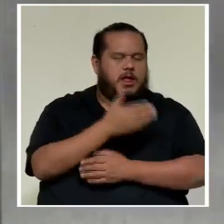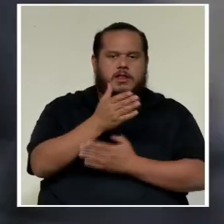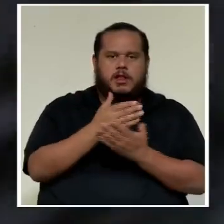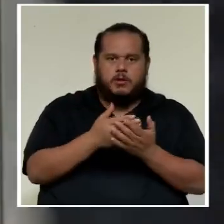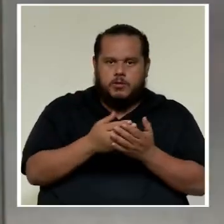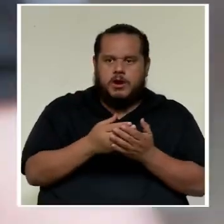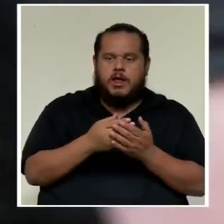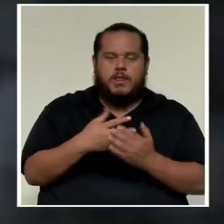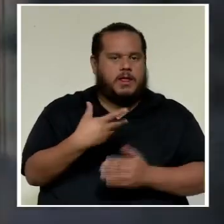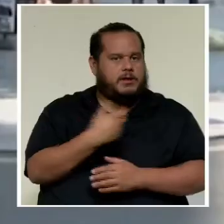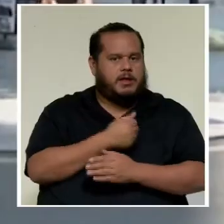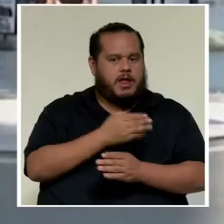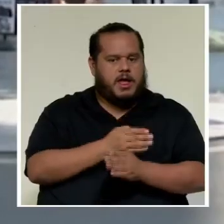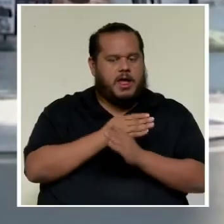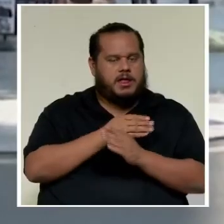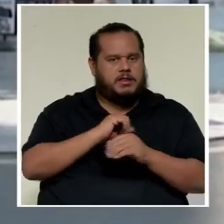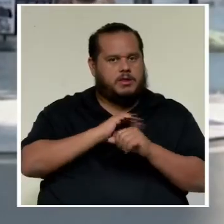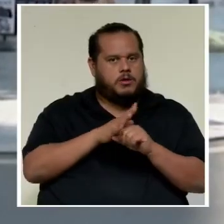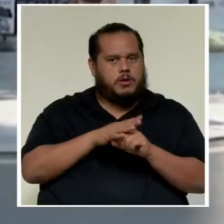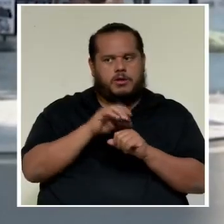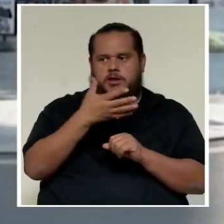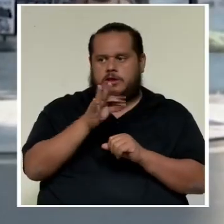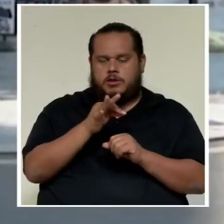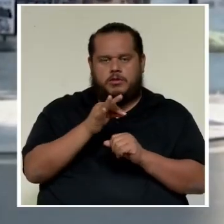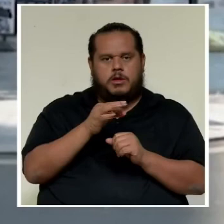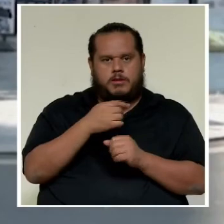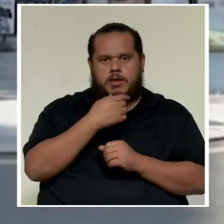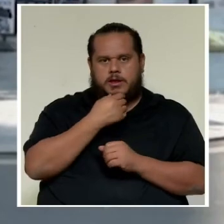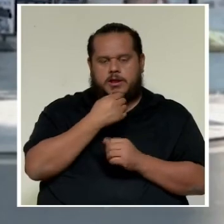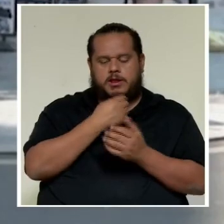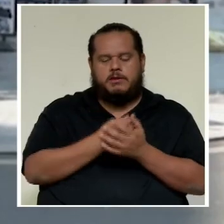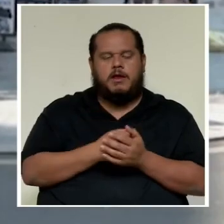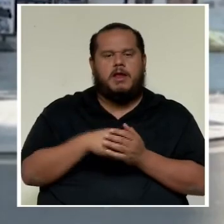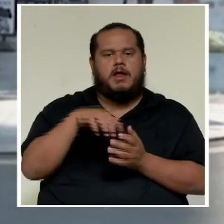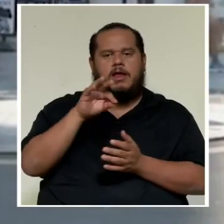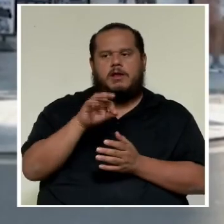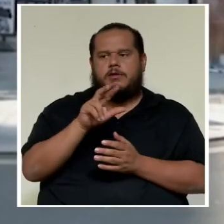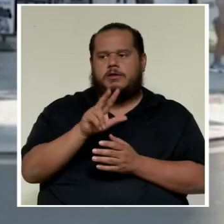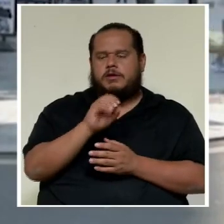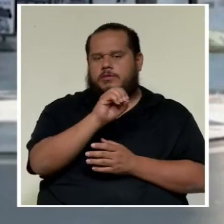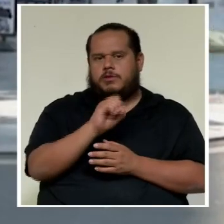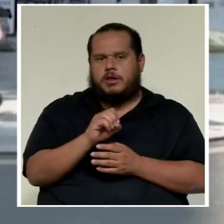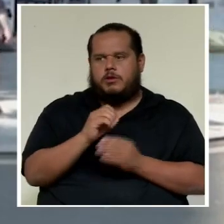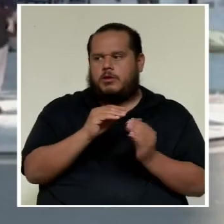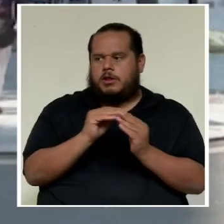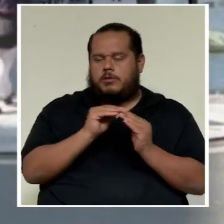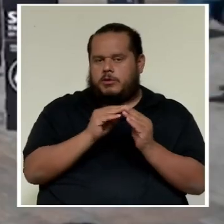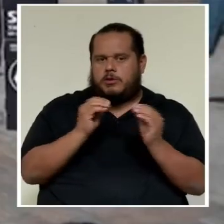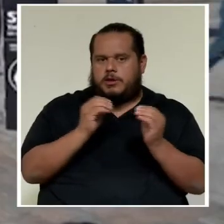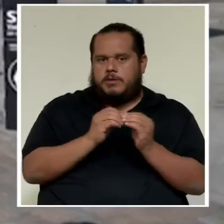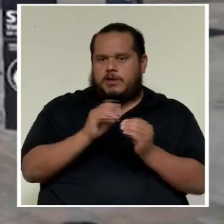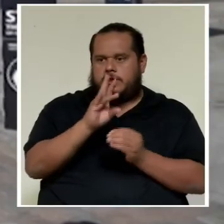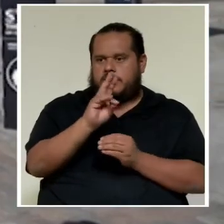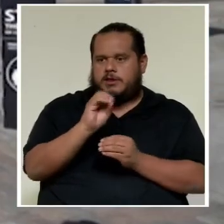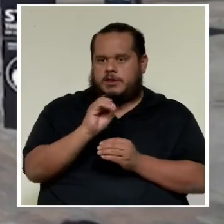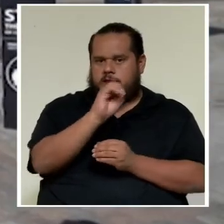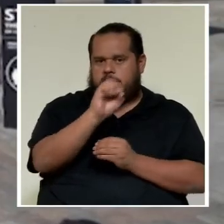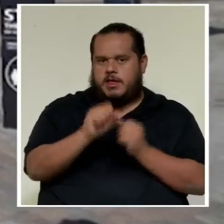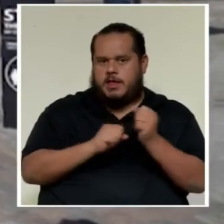vacunas anti-COVID-19 en Inglaterra, el 93% de la población de más de 70